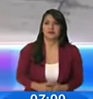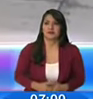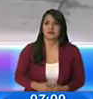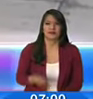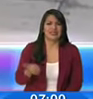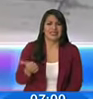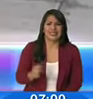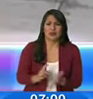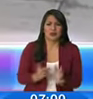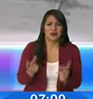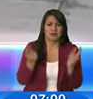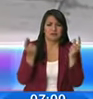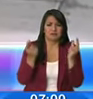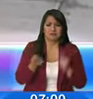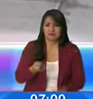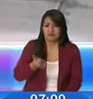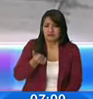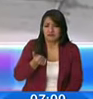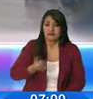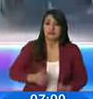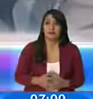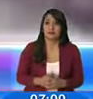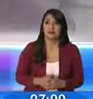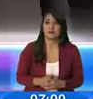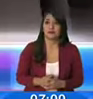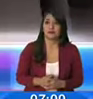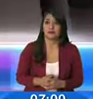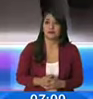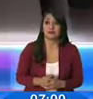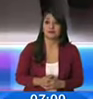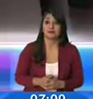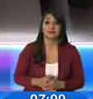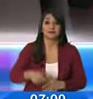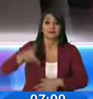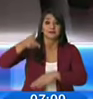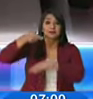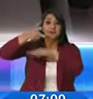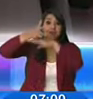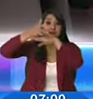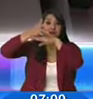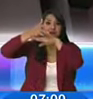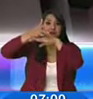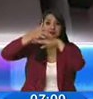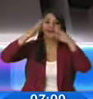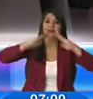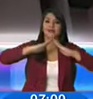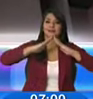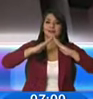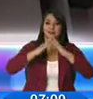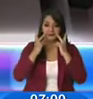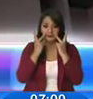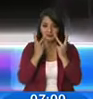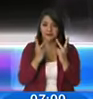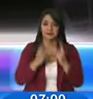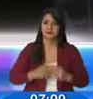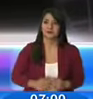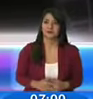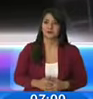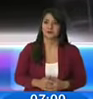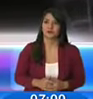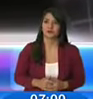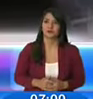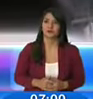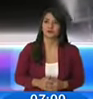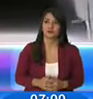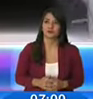10 segundos. Y cada movimiento de los antisociales fue captado por las cámaras de una de las casas de ese sector, con las que